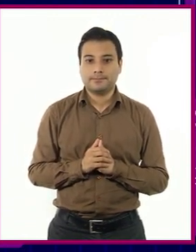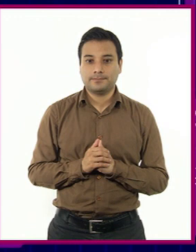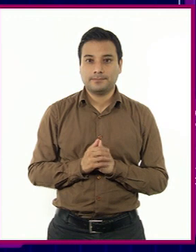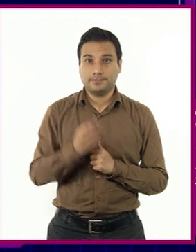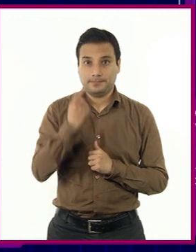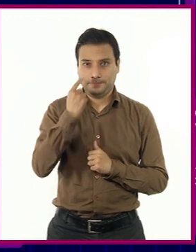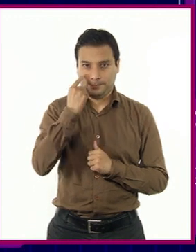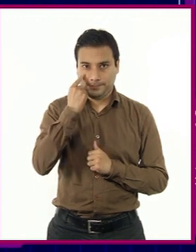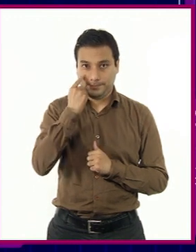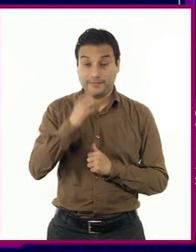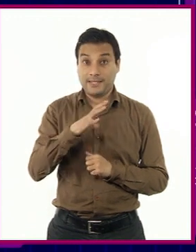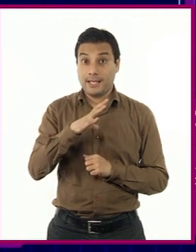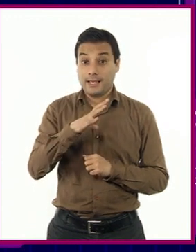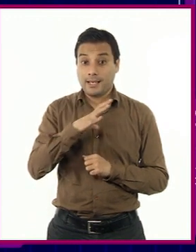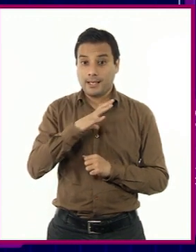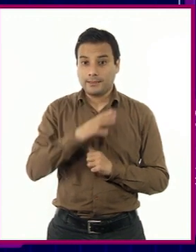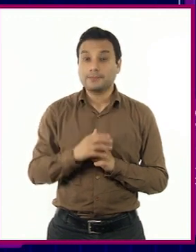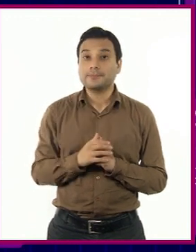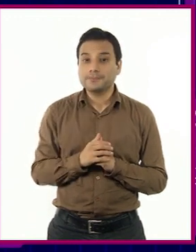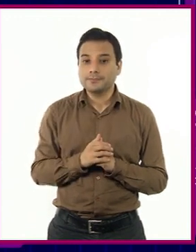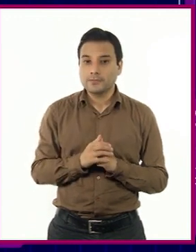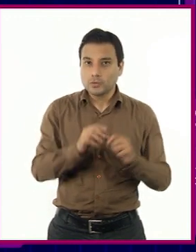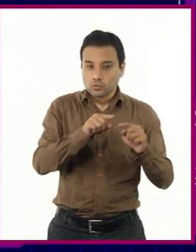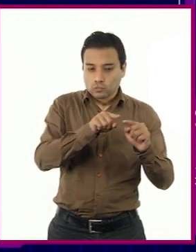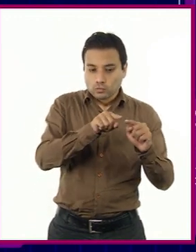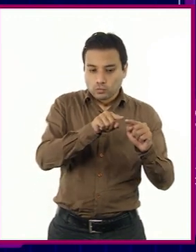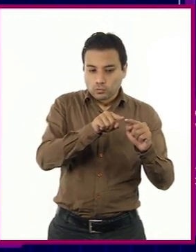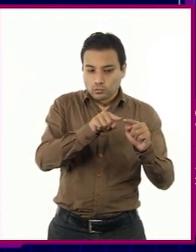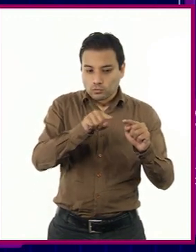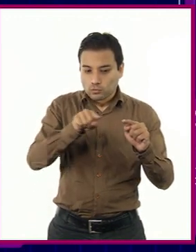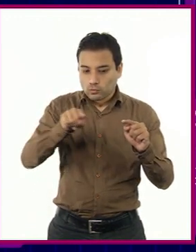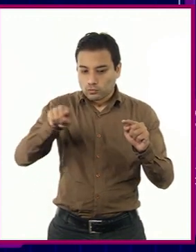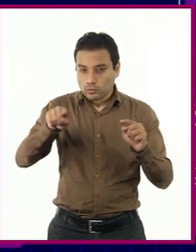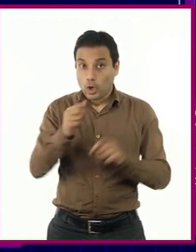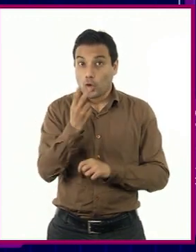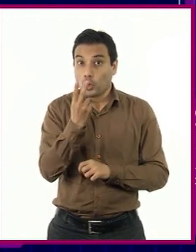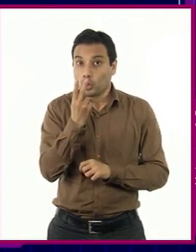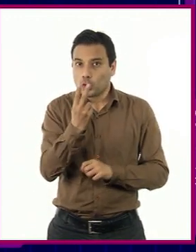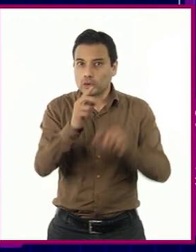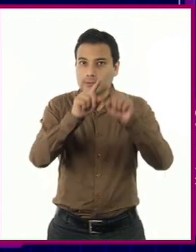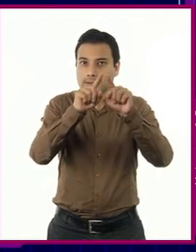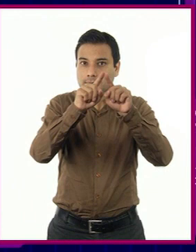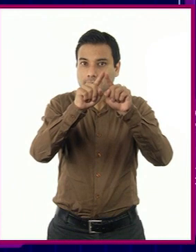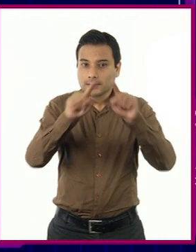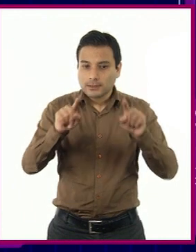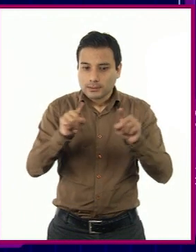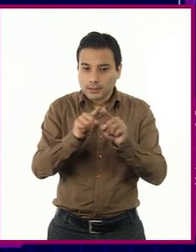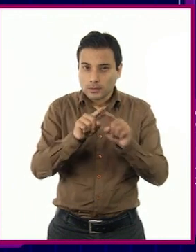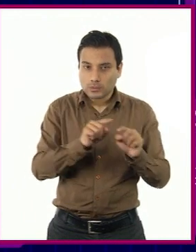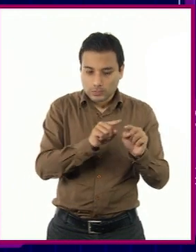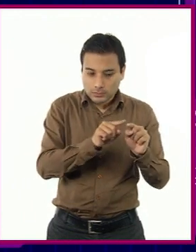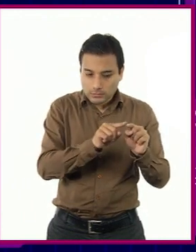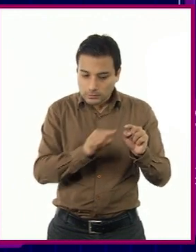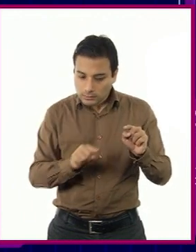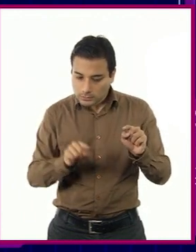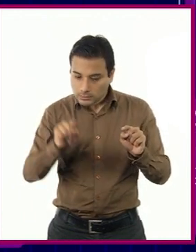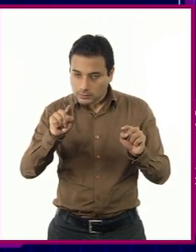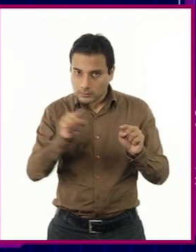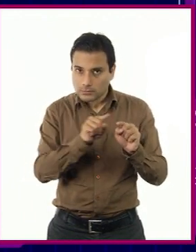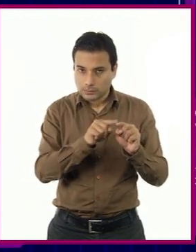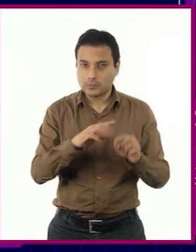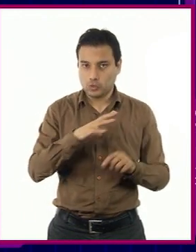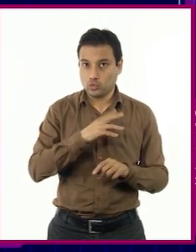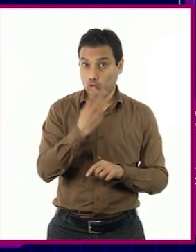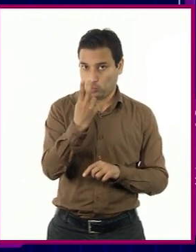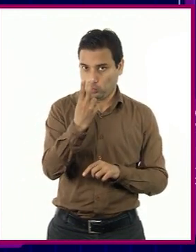a las rectas que contienen a los lados paralelos AC y BD, y que divide al